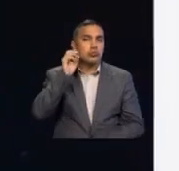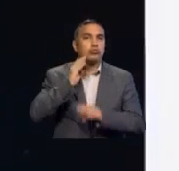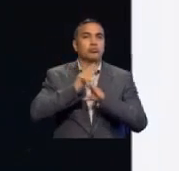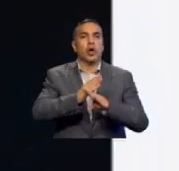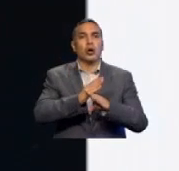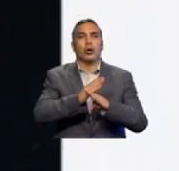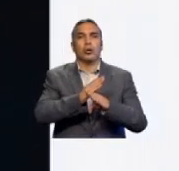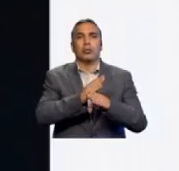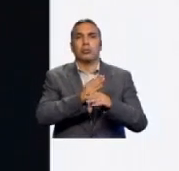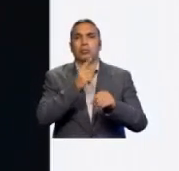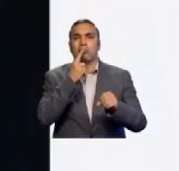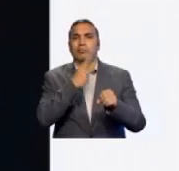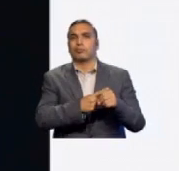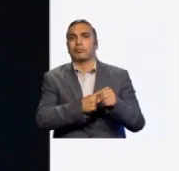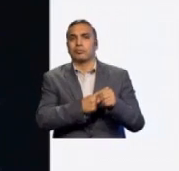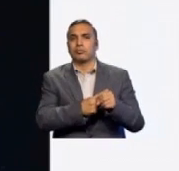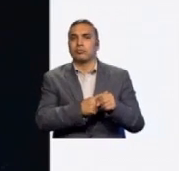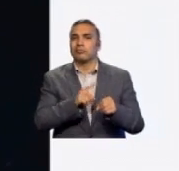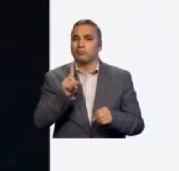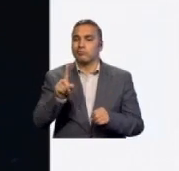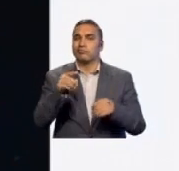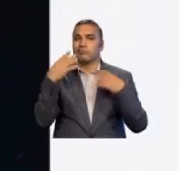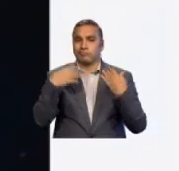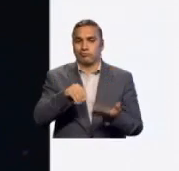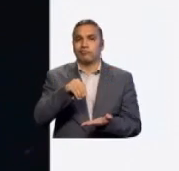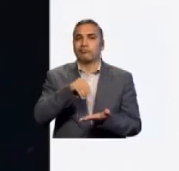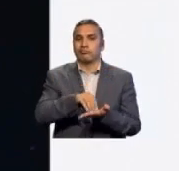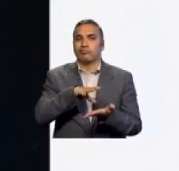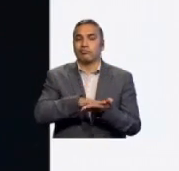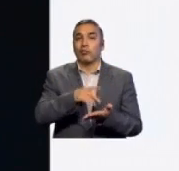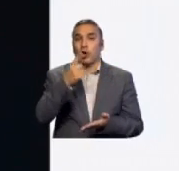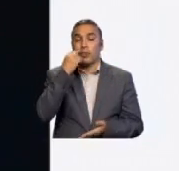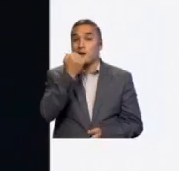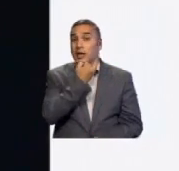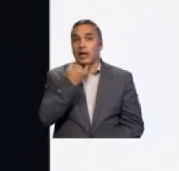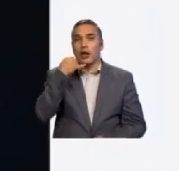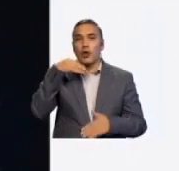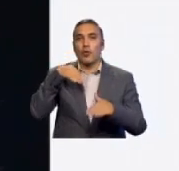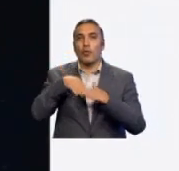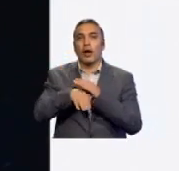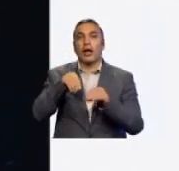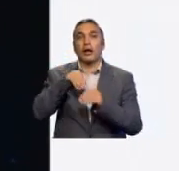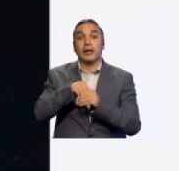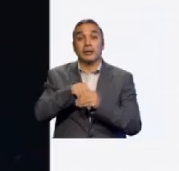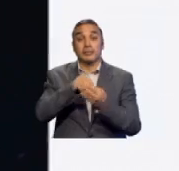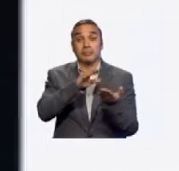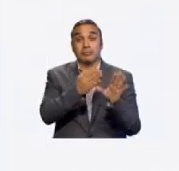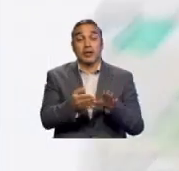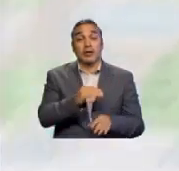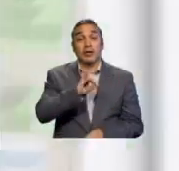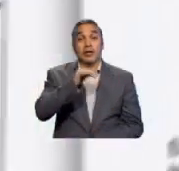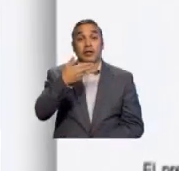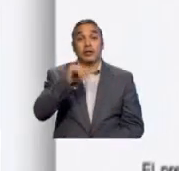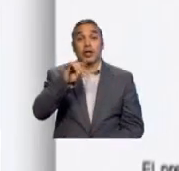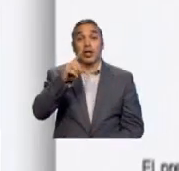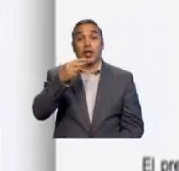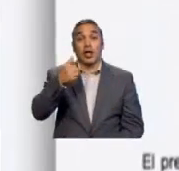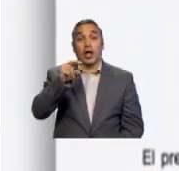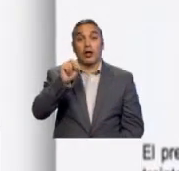bloqueó. Serían parte de los registros del israelí asesinado en la penitenciaría del litoral Shaidaham.